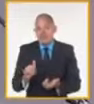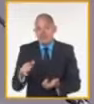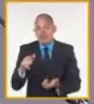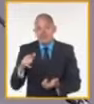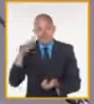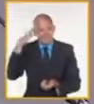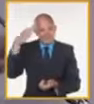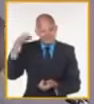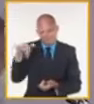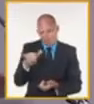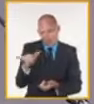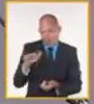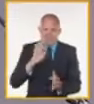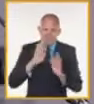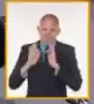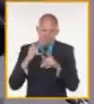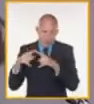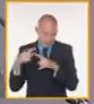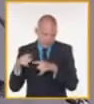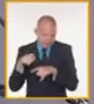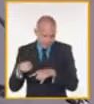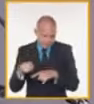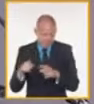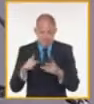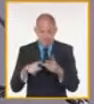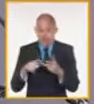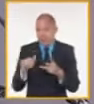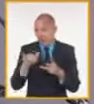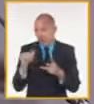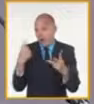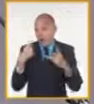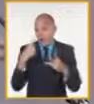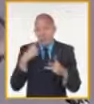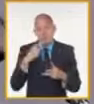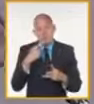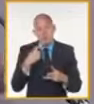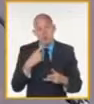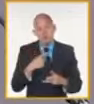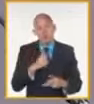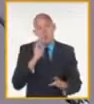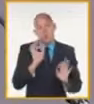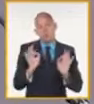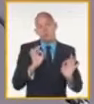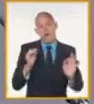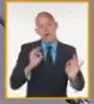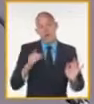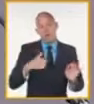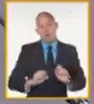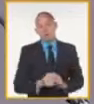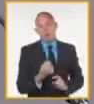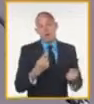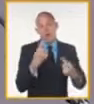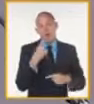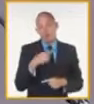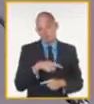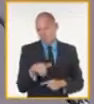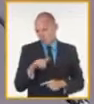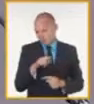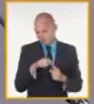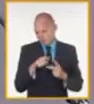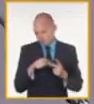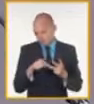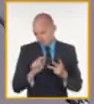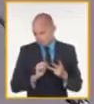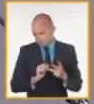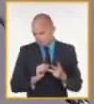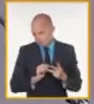subjetivos y todas las medidas coercitivas como mencionaba el profesor que son como el sustento material para